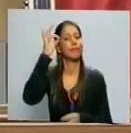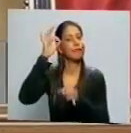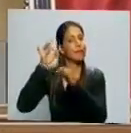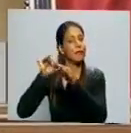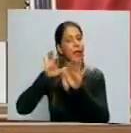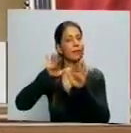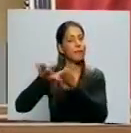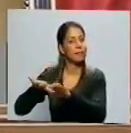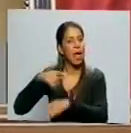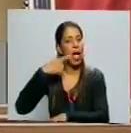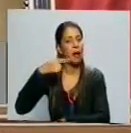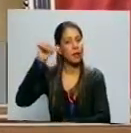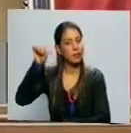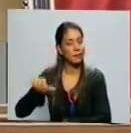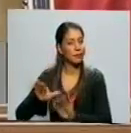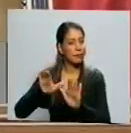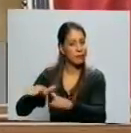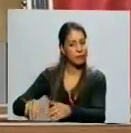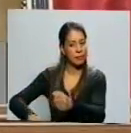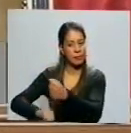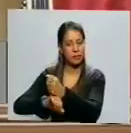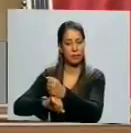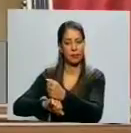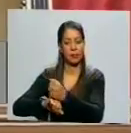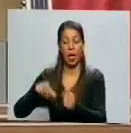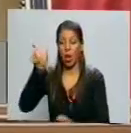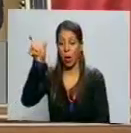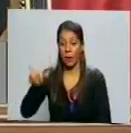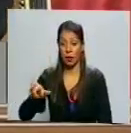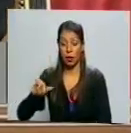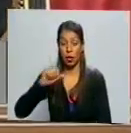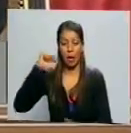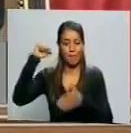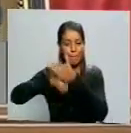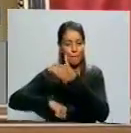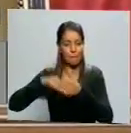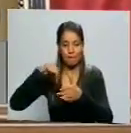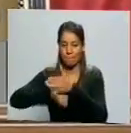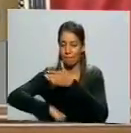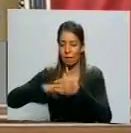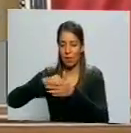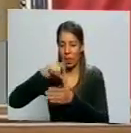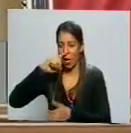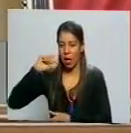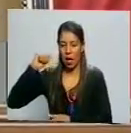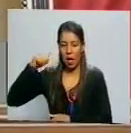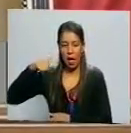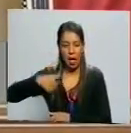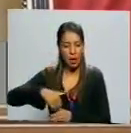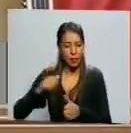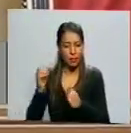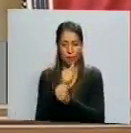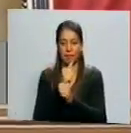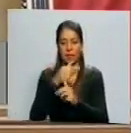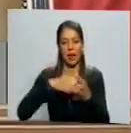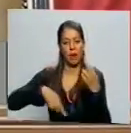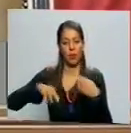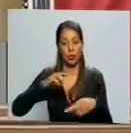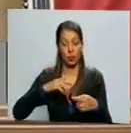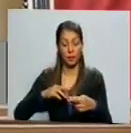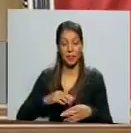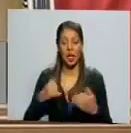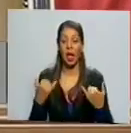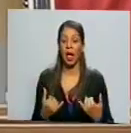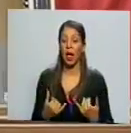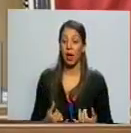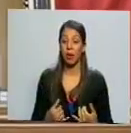ha batallado toda la vida el constituyente Julio Chávez. Es un firme defensor de cosas que se están materializando hoy, ministro. Tiene la palabra